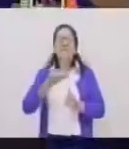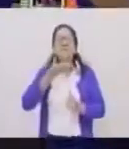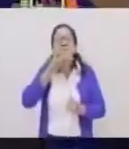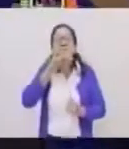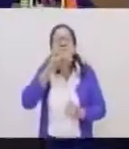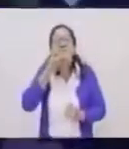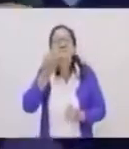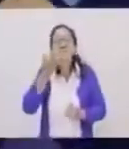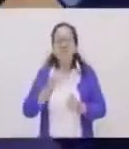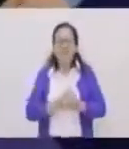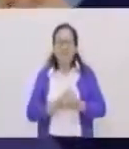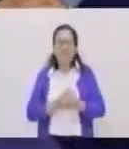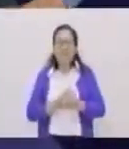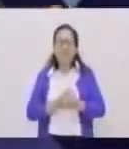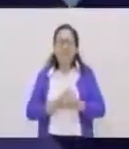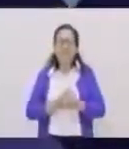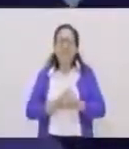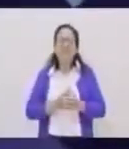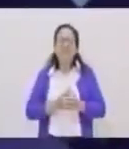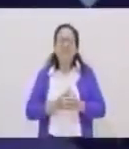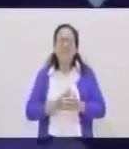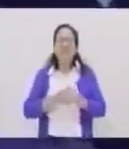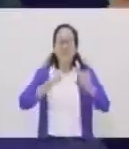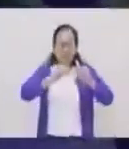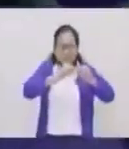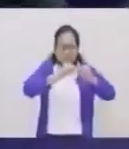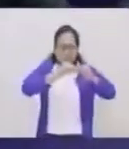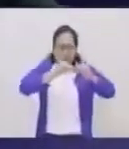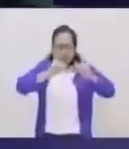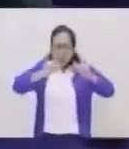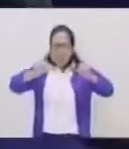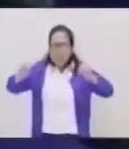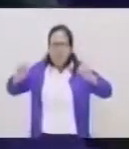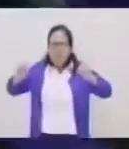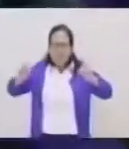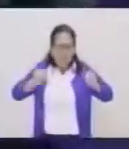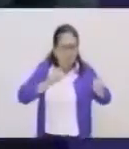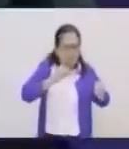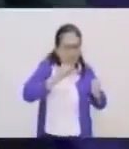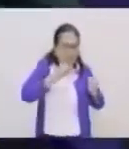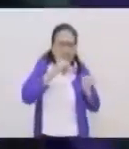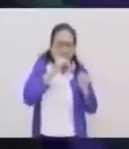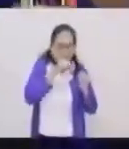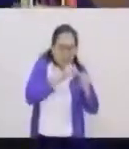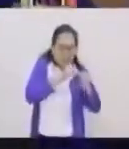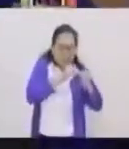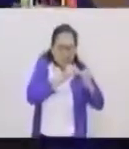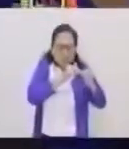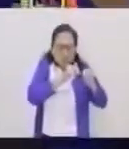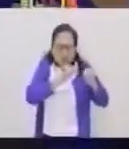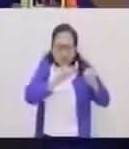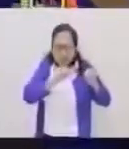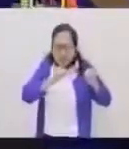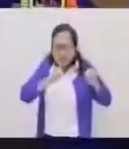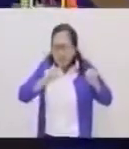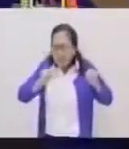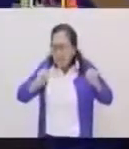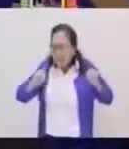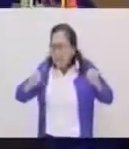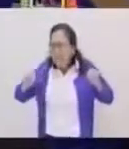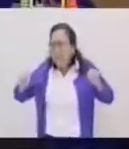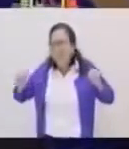mesa para que se haga más fácil y vamos a estirar el cable sobre el